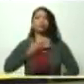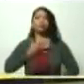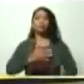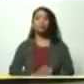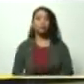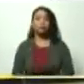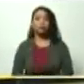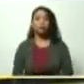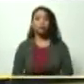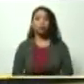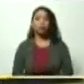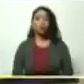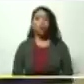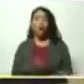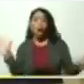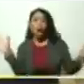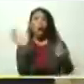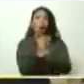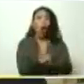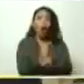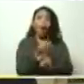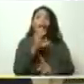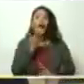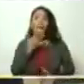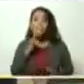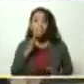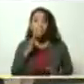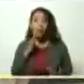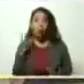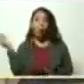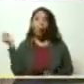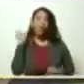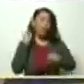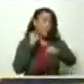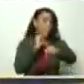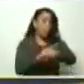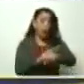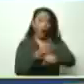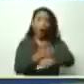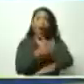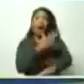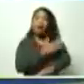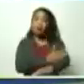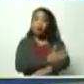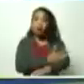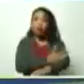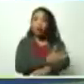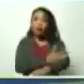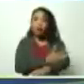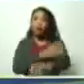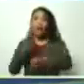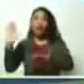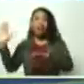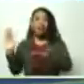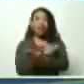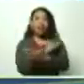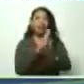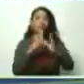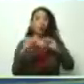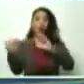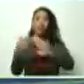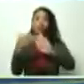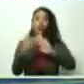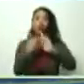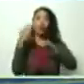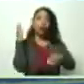y si se lograra como más temprano que tarde tenemos que lograr el levantamiento de todas las sanciones